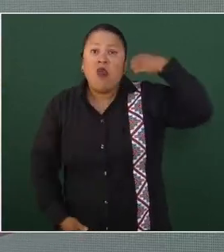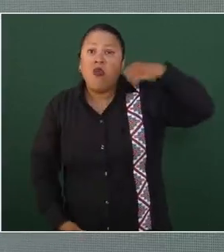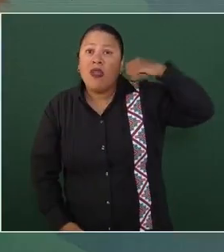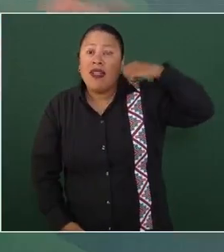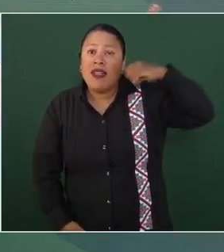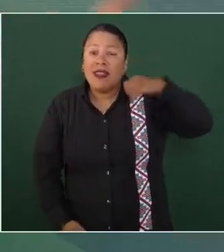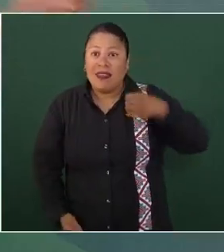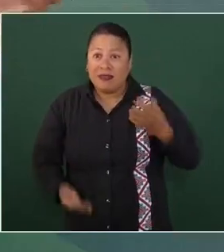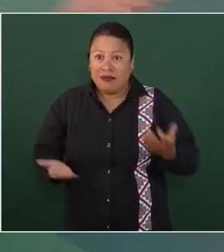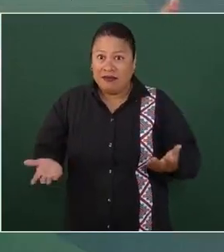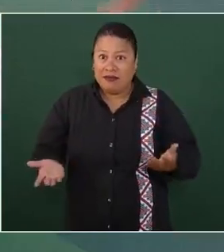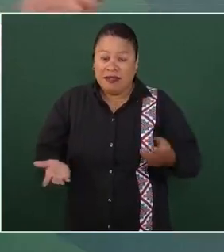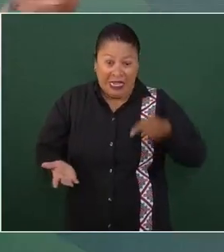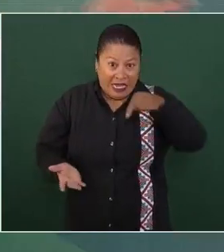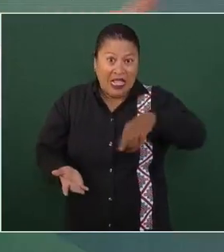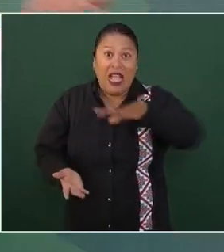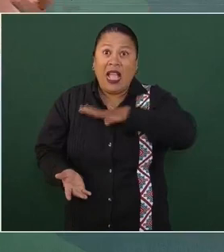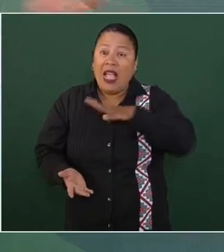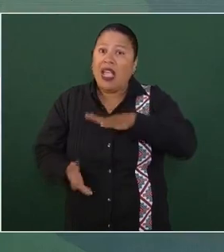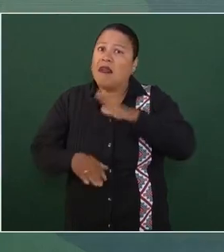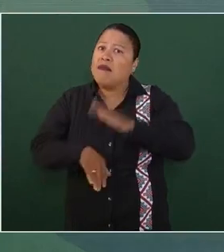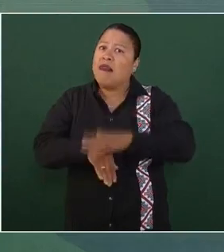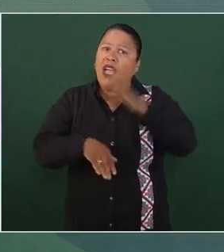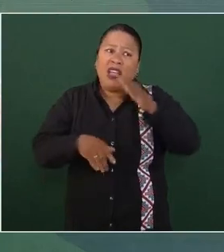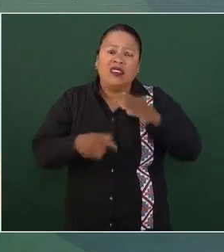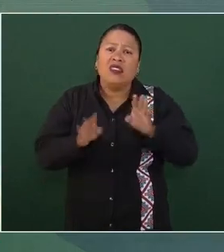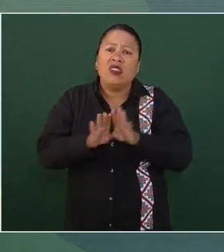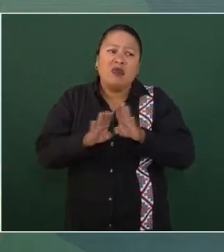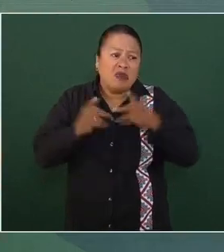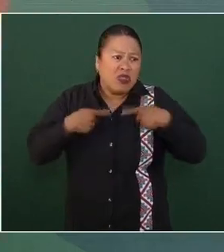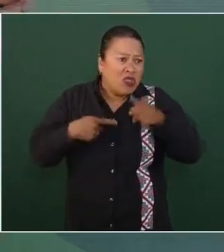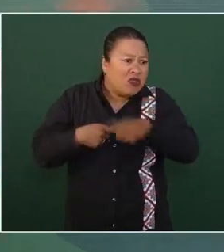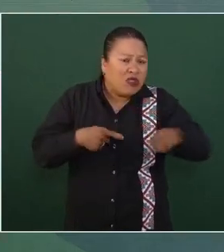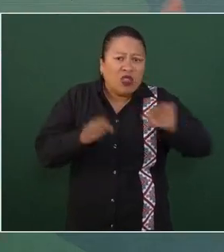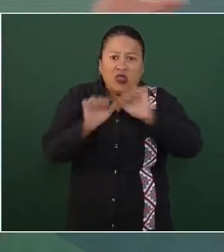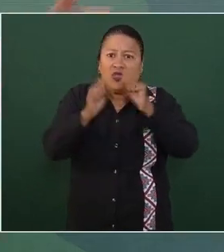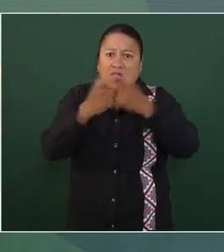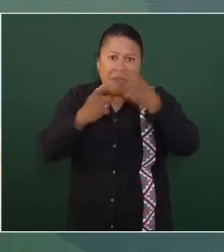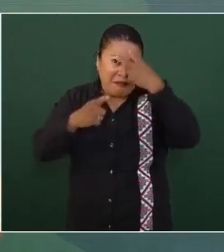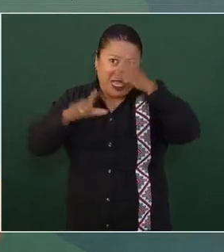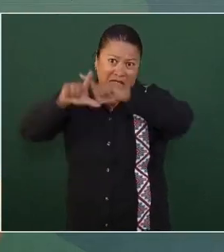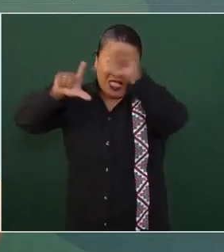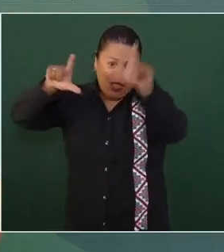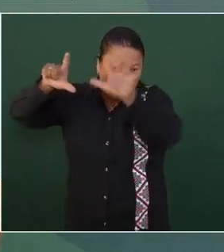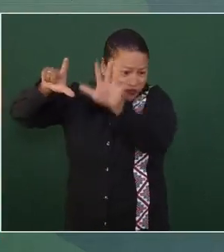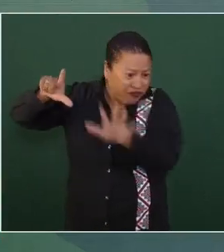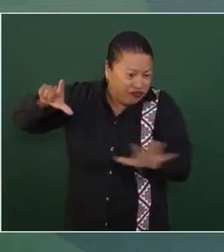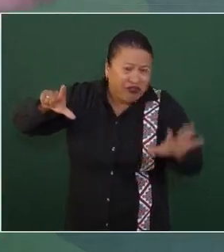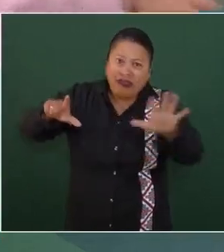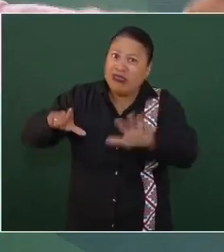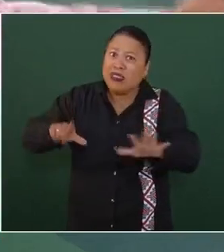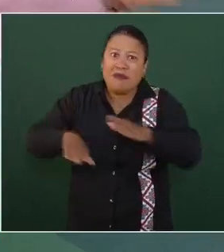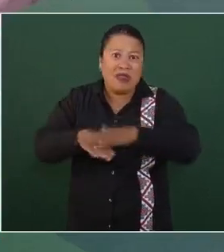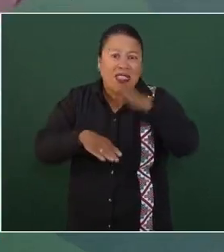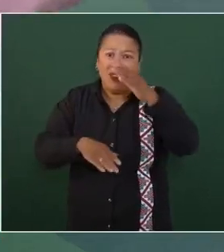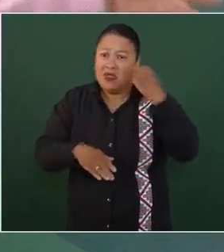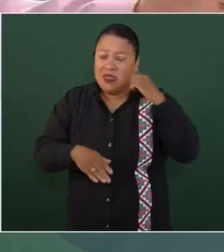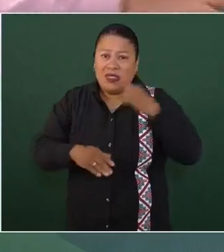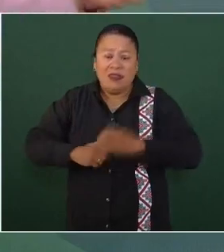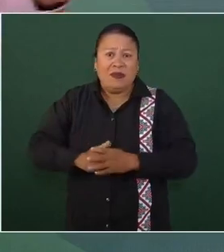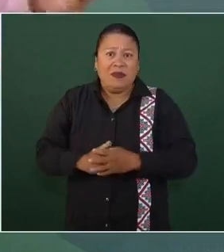es donde hay más propiedad social de todo México y por eso también